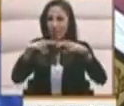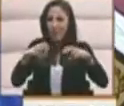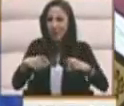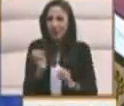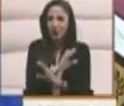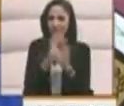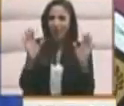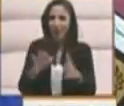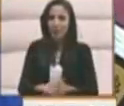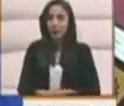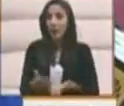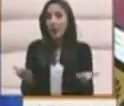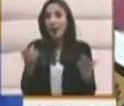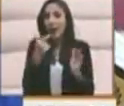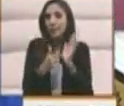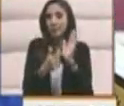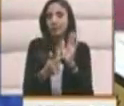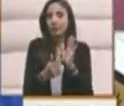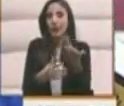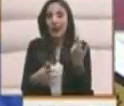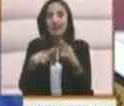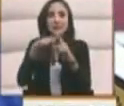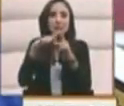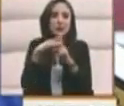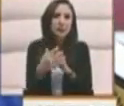los coloca en una situación